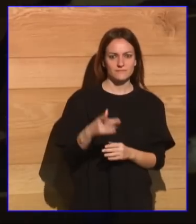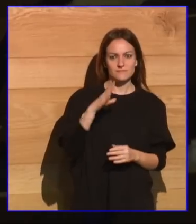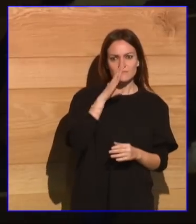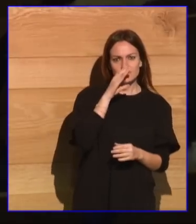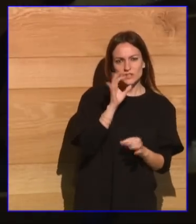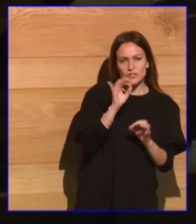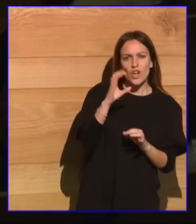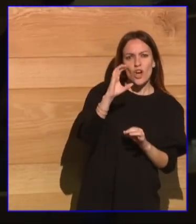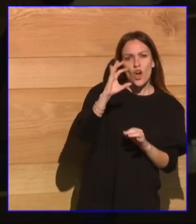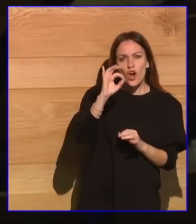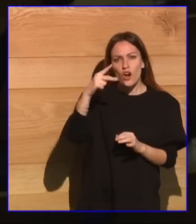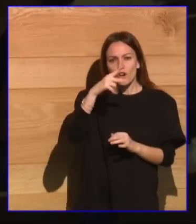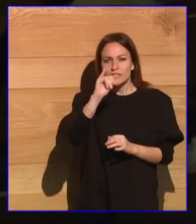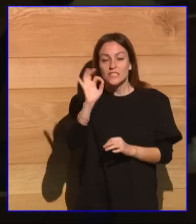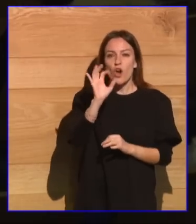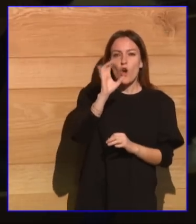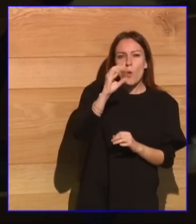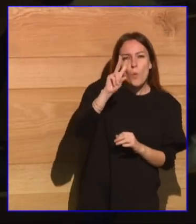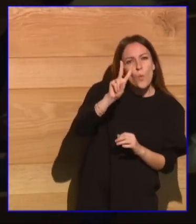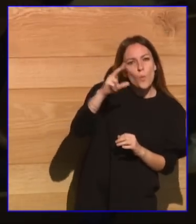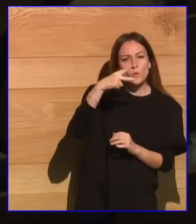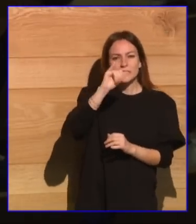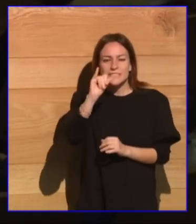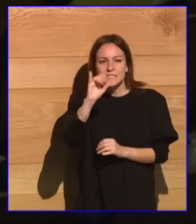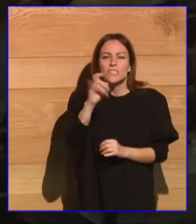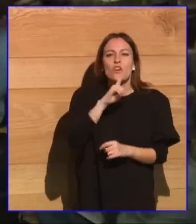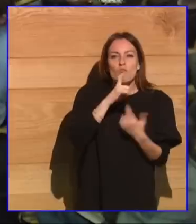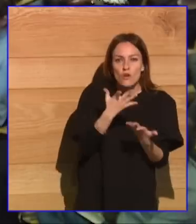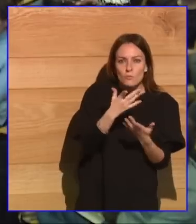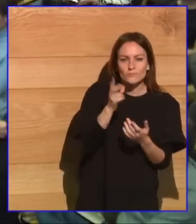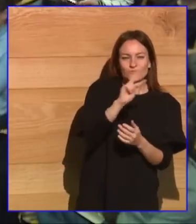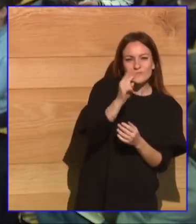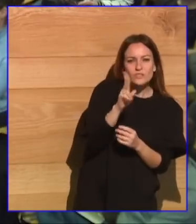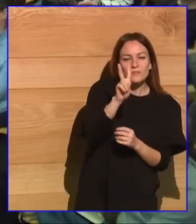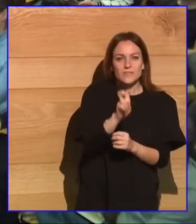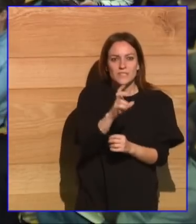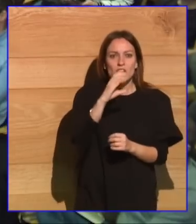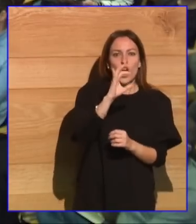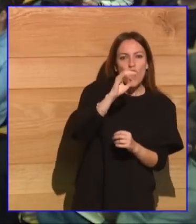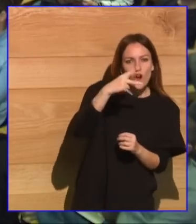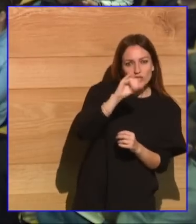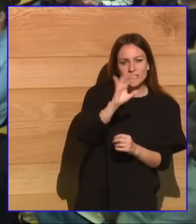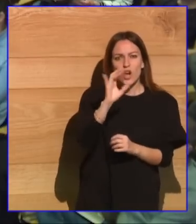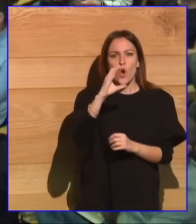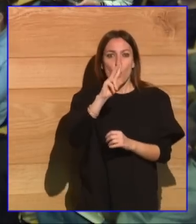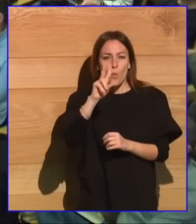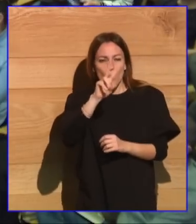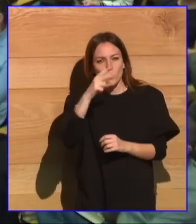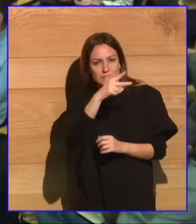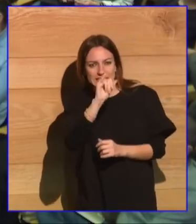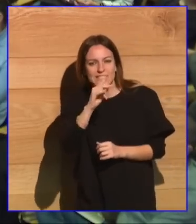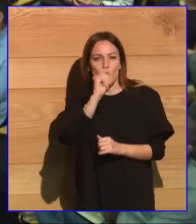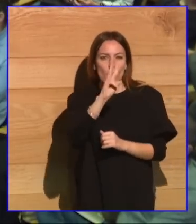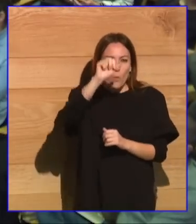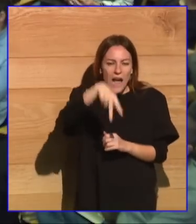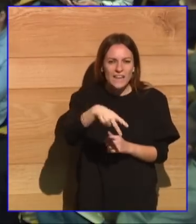¿Cochifrito o cuchifrito? Es cuchifritín y cochifrito. ¿Cochifrito o cuchifrito, Juan? Vamos a ver, pero vamos